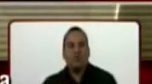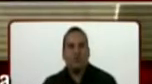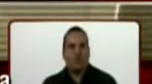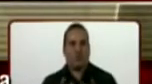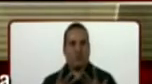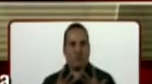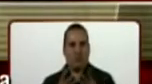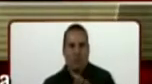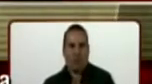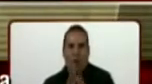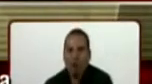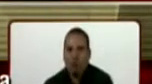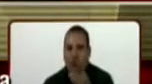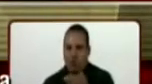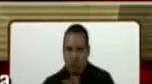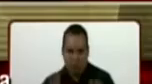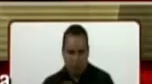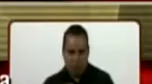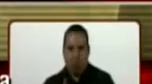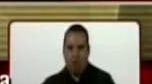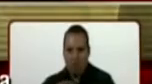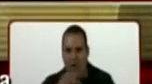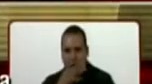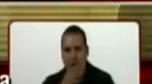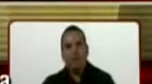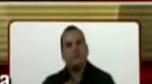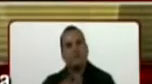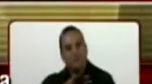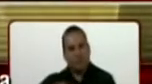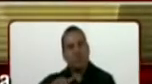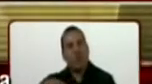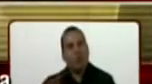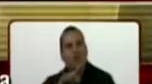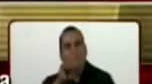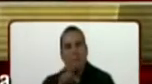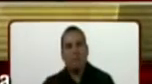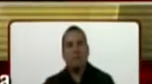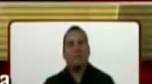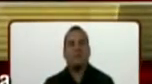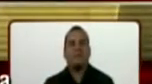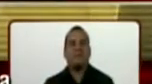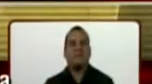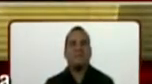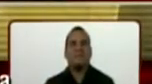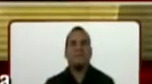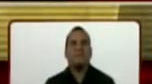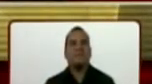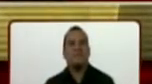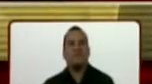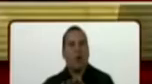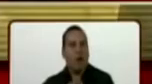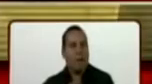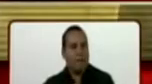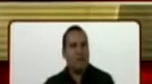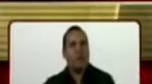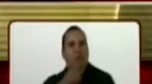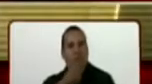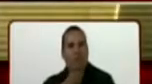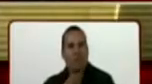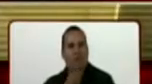no revelarla hasta ahora. Siguiente pregunta. Cerramos con el compañero Oscar Morfes de YBK Mundial.